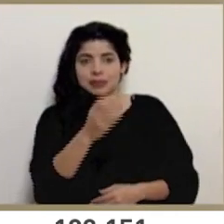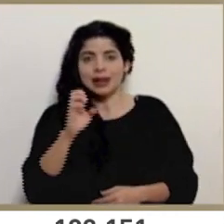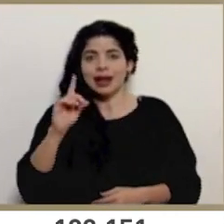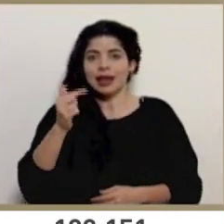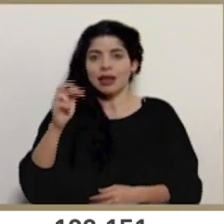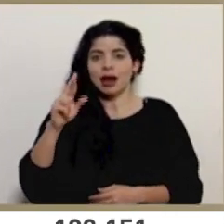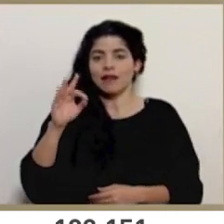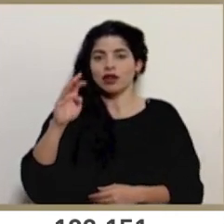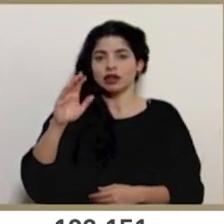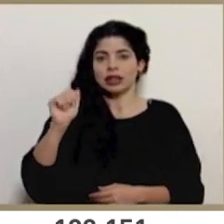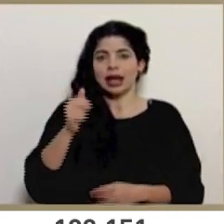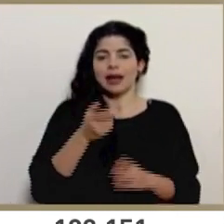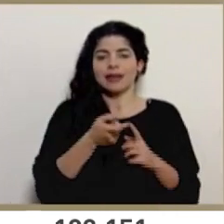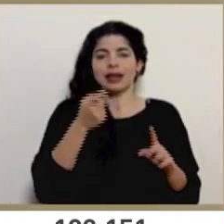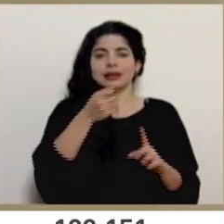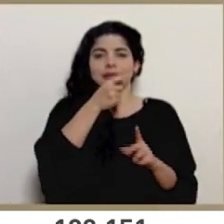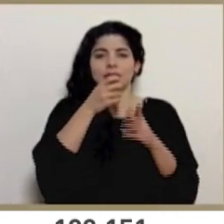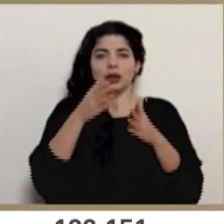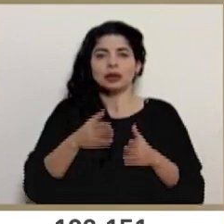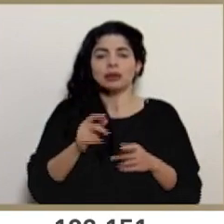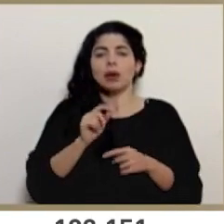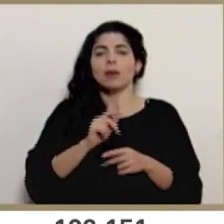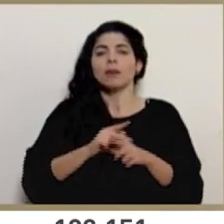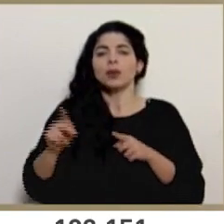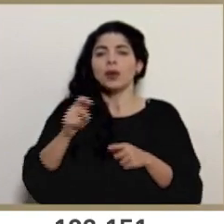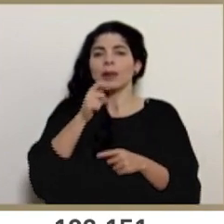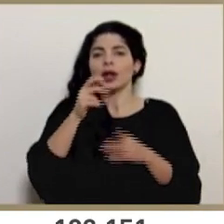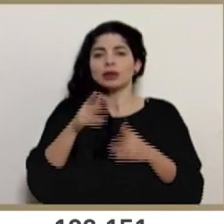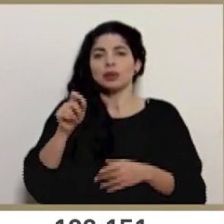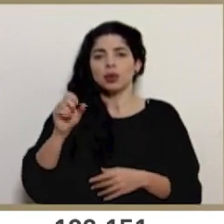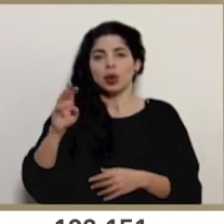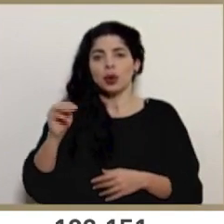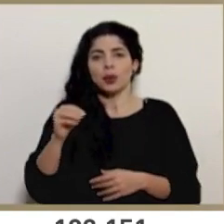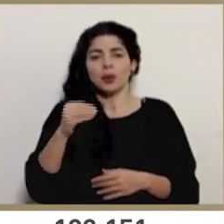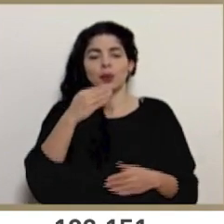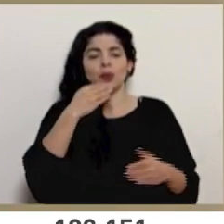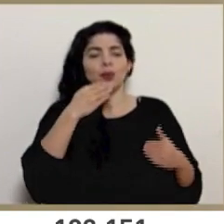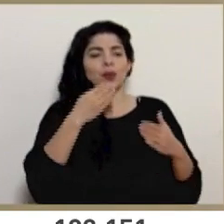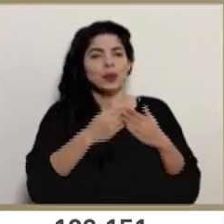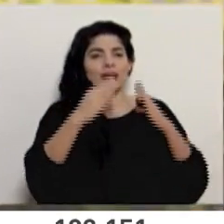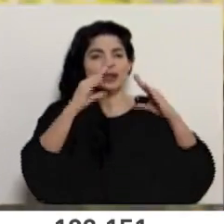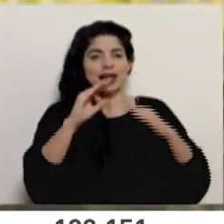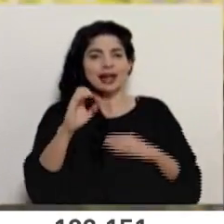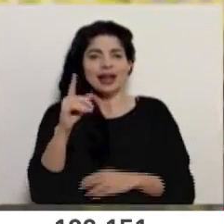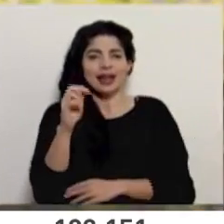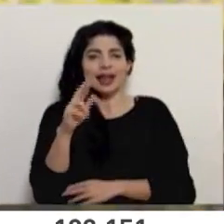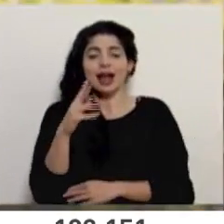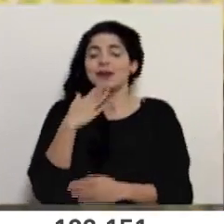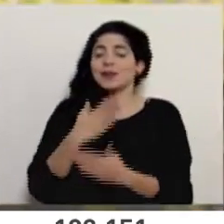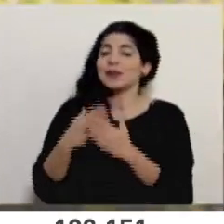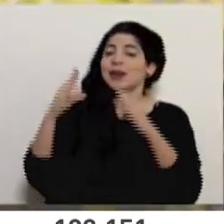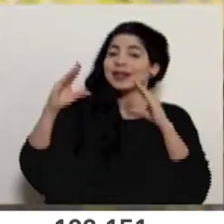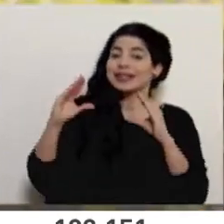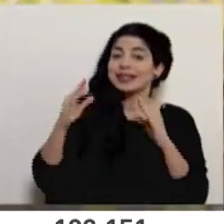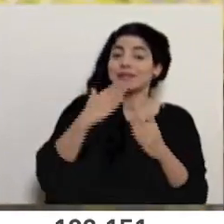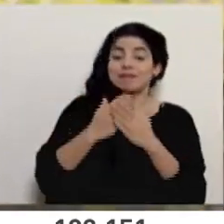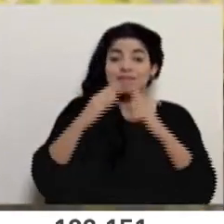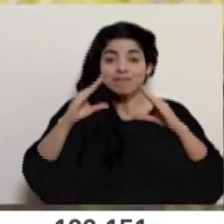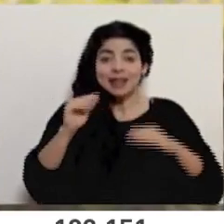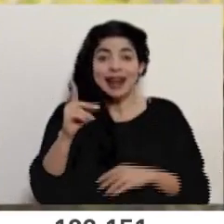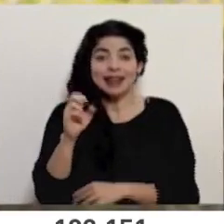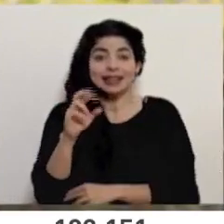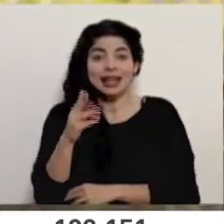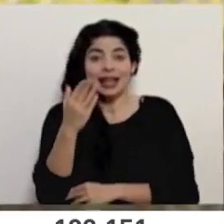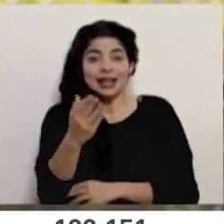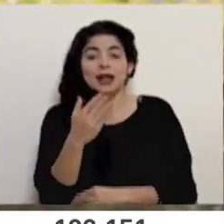Fonseca del medio puroperiodismo.com. Muy buenas tardes, don Edgar. Muy buenas tardes, don Alexander, y muy